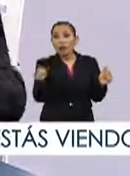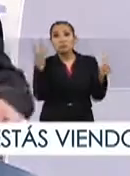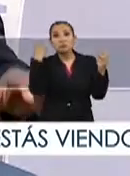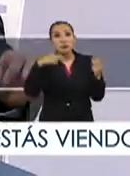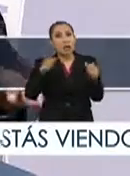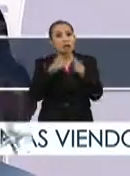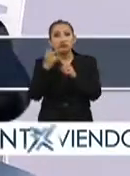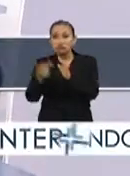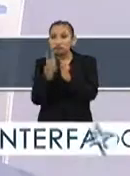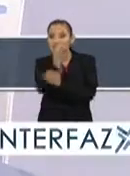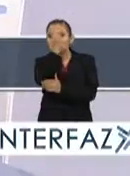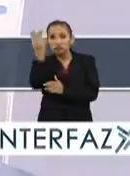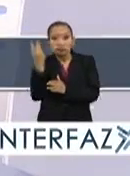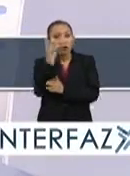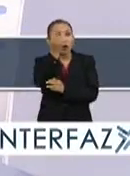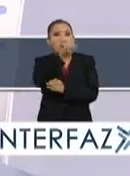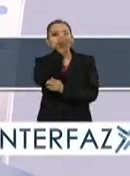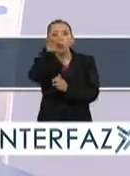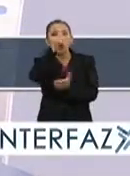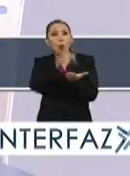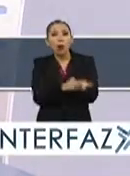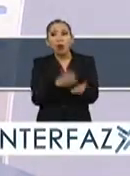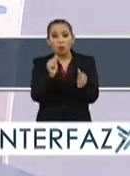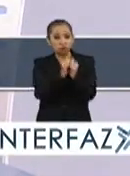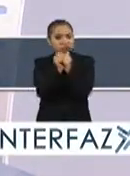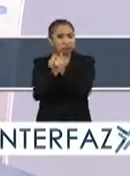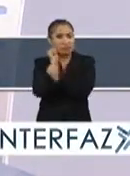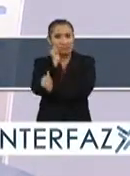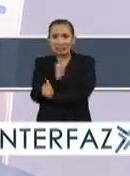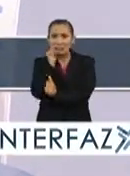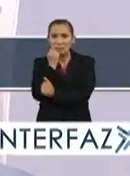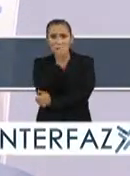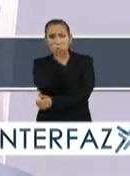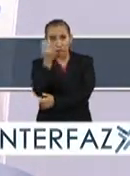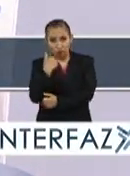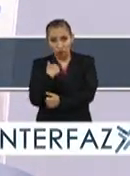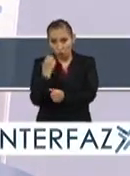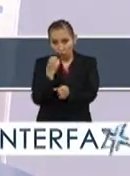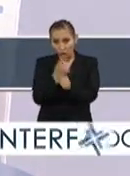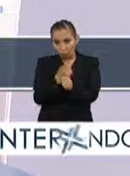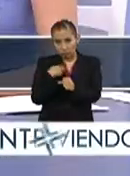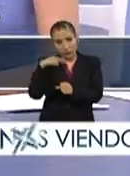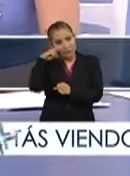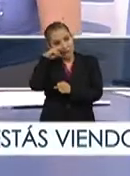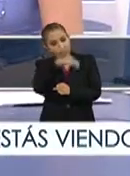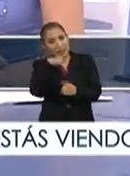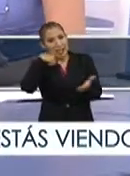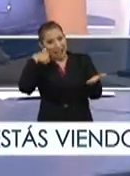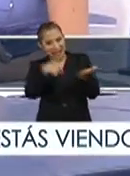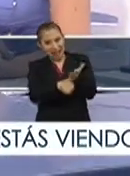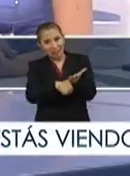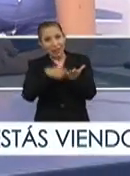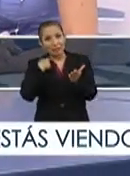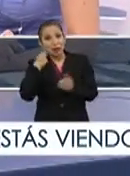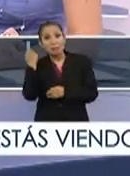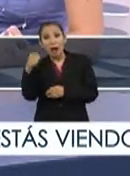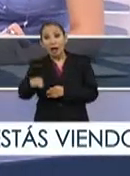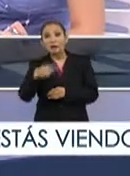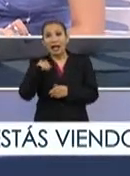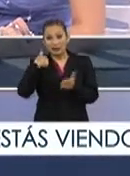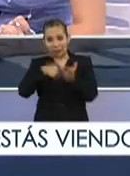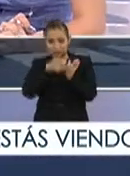viajaban permanentemente a cualquier parte, no se separaban. Yo tuve la oportunidad de ver la correspondencia, de ordenar parte